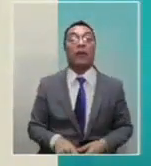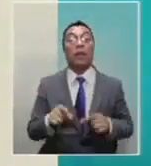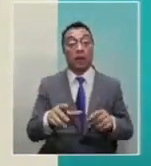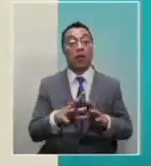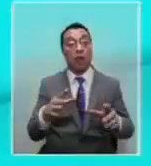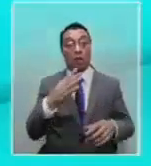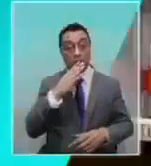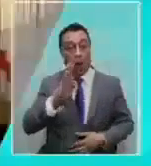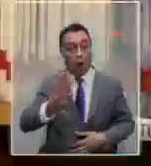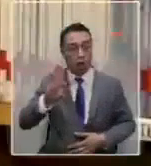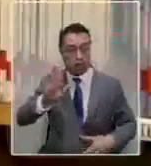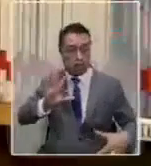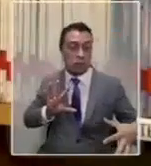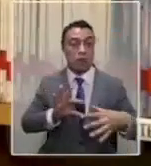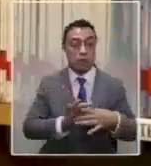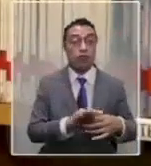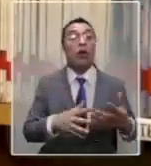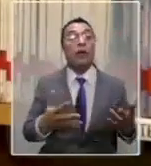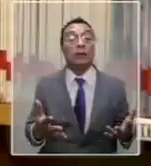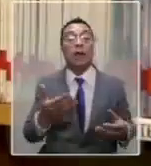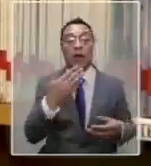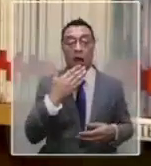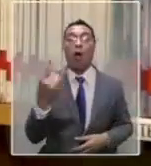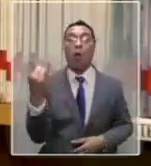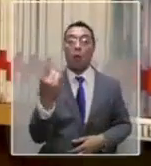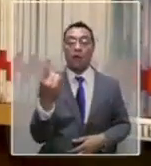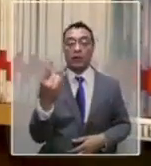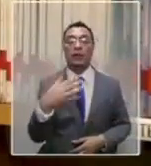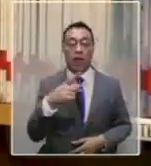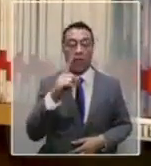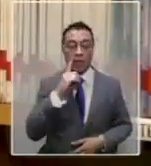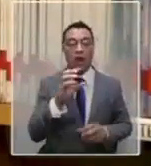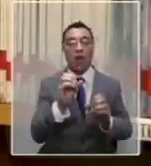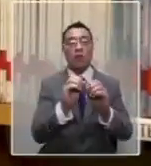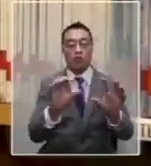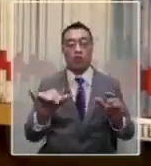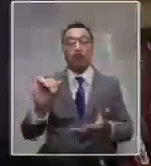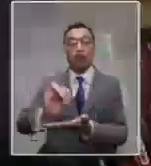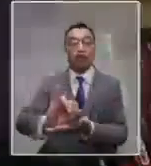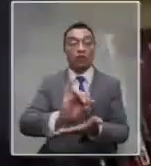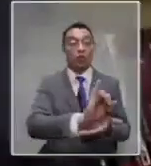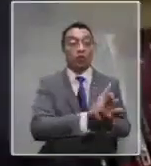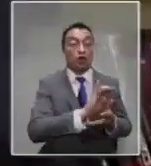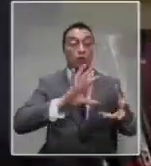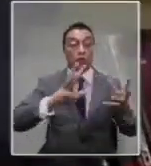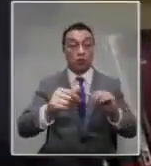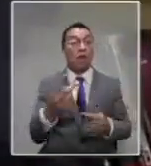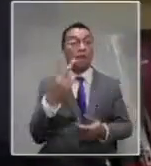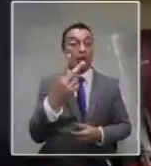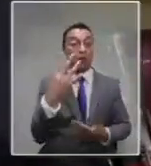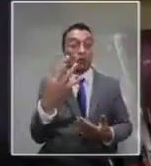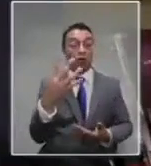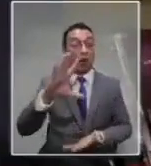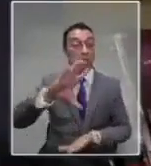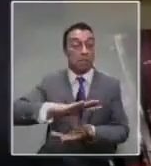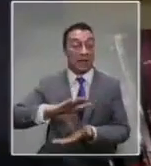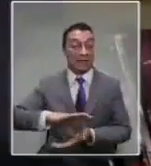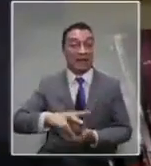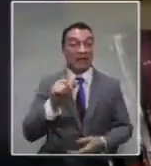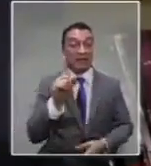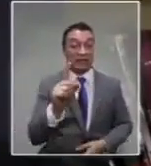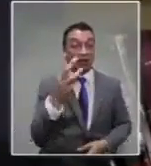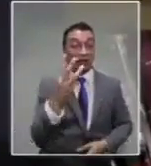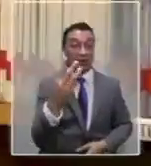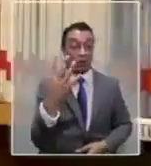un fuerte compromiso con el vínculo que tiene nuestra universidad con muchísimas instituciones en el mundo, creo que son 24 países